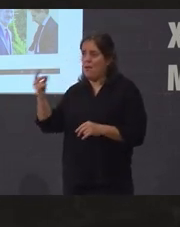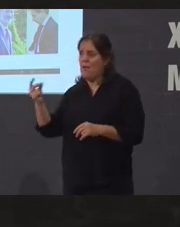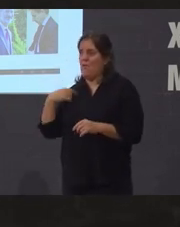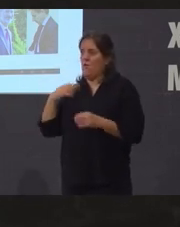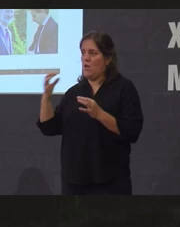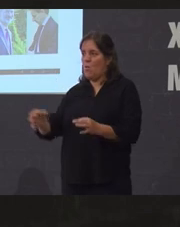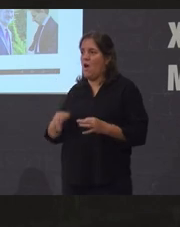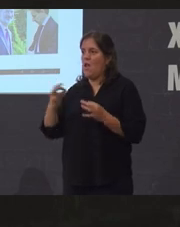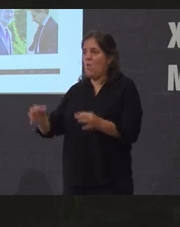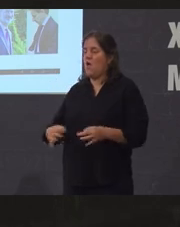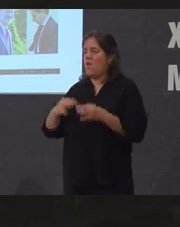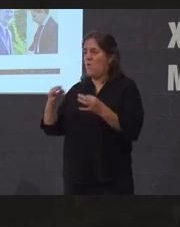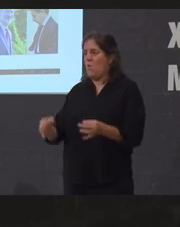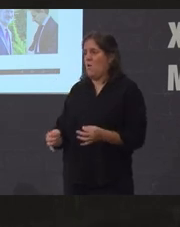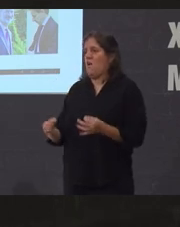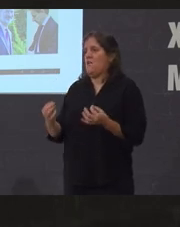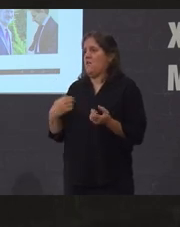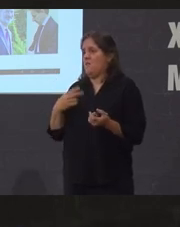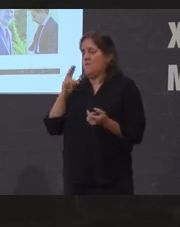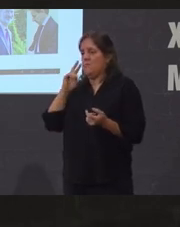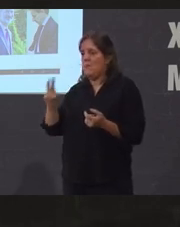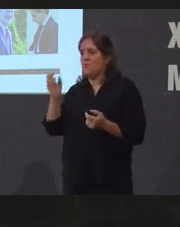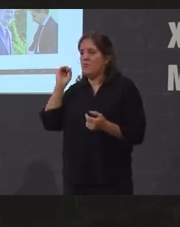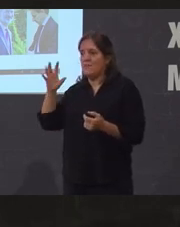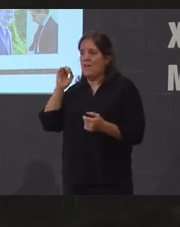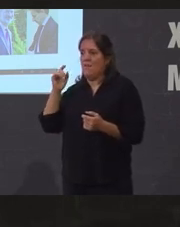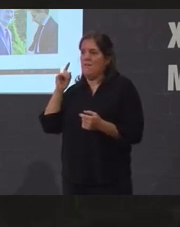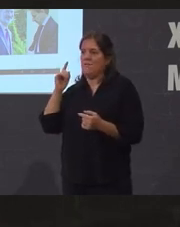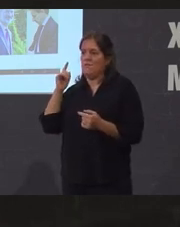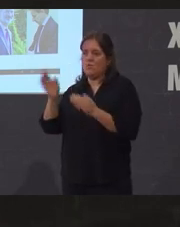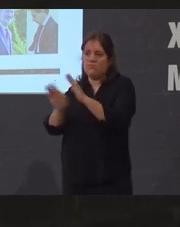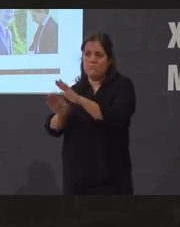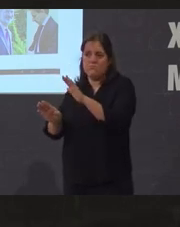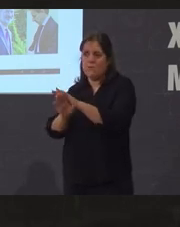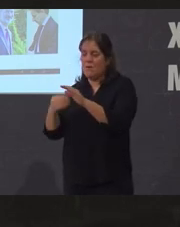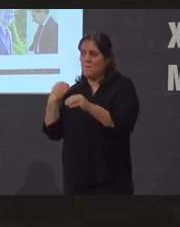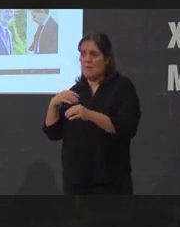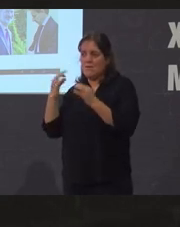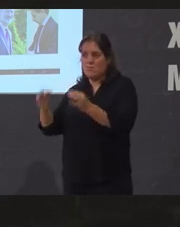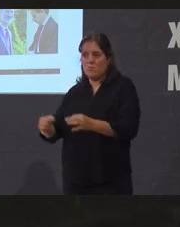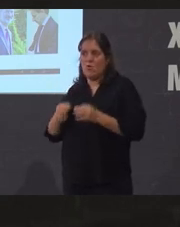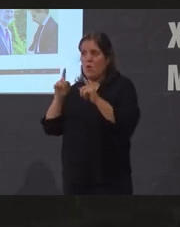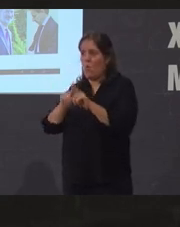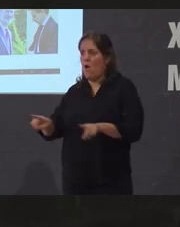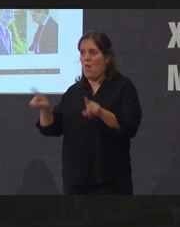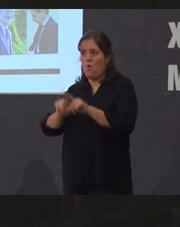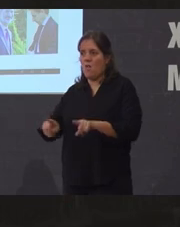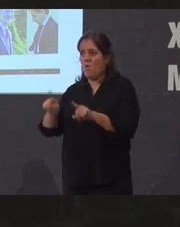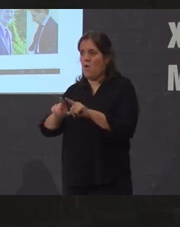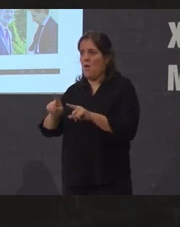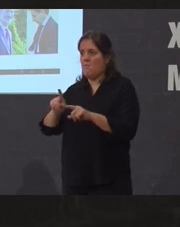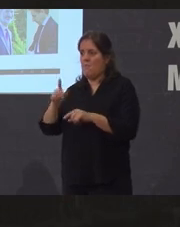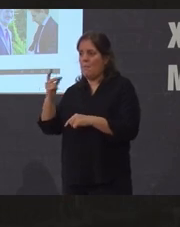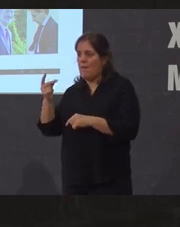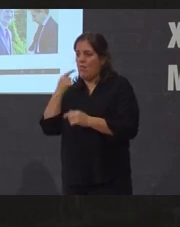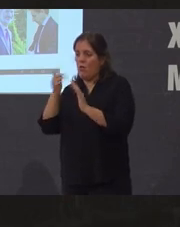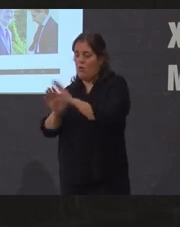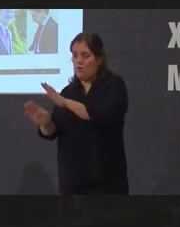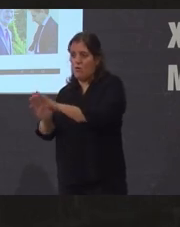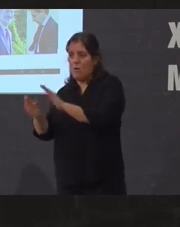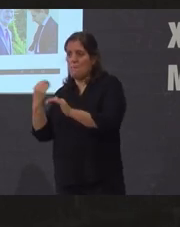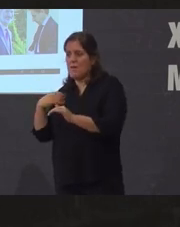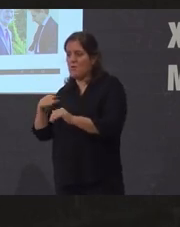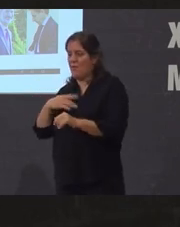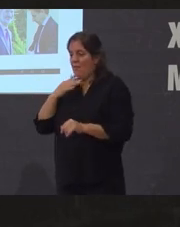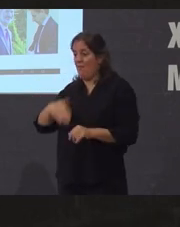algo que estamos vendo nas distintas charlas, as de onte tamén, non? Como do franquismo